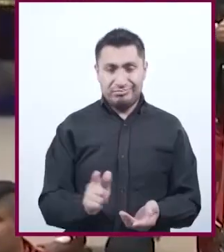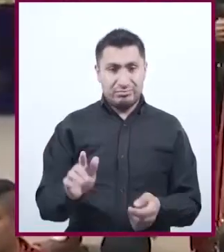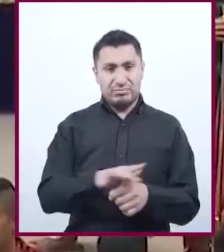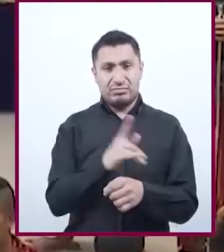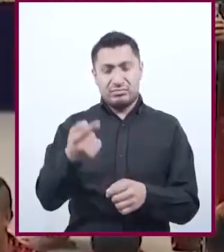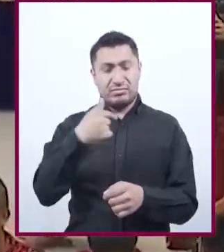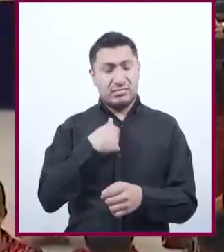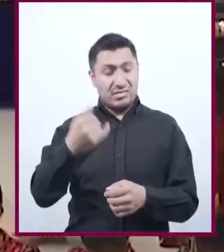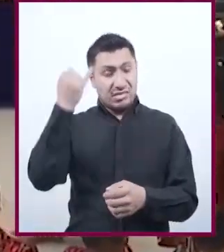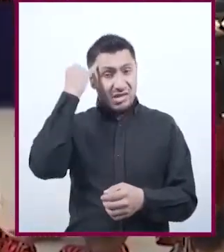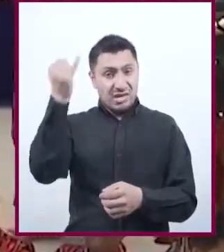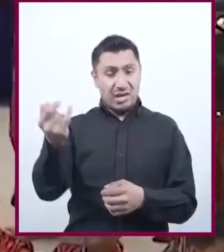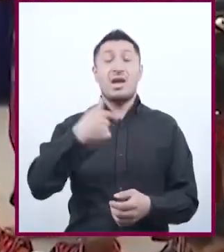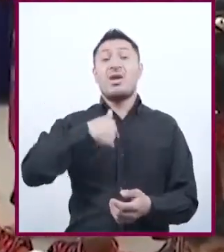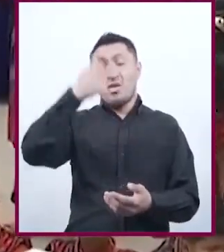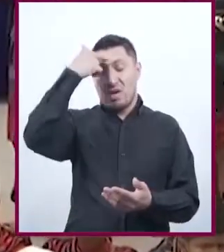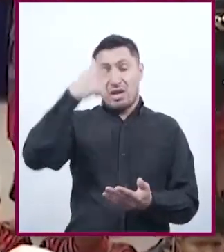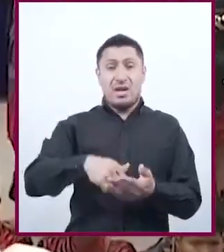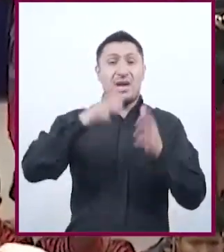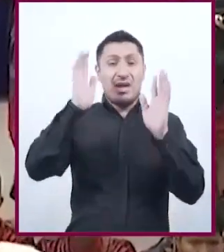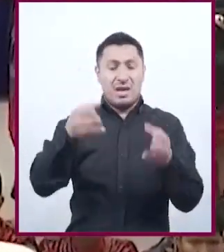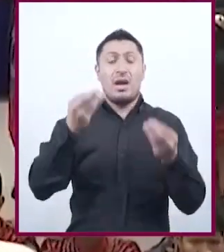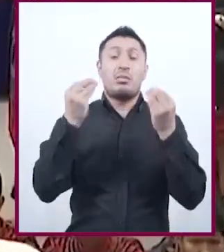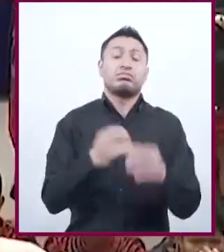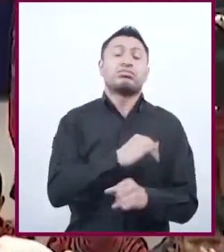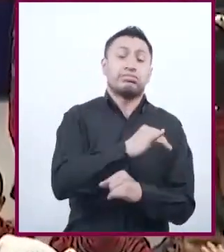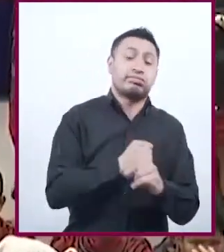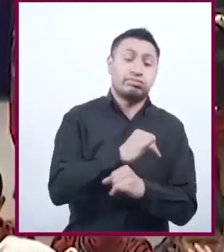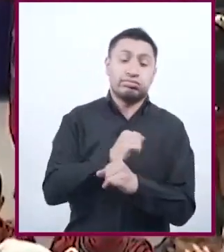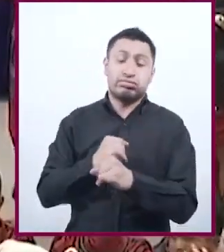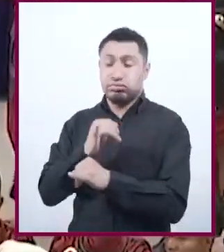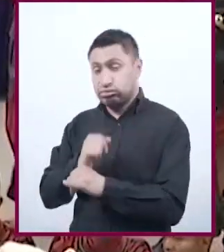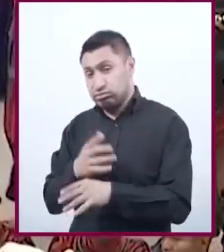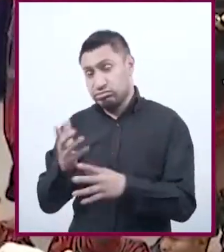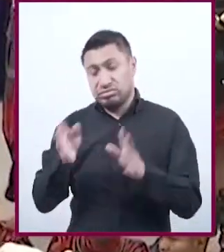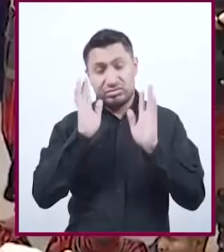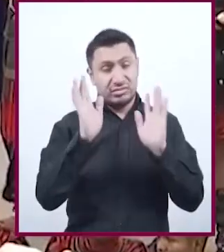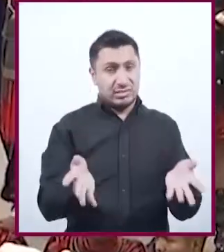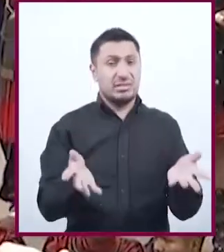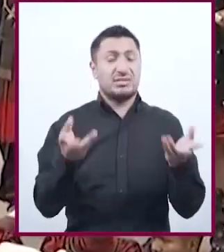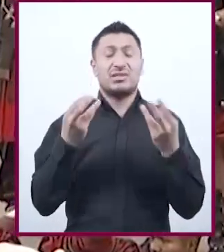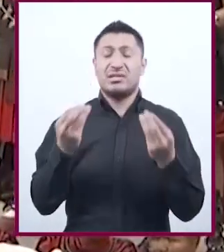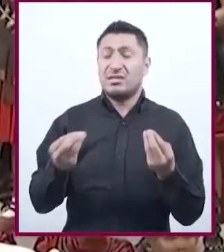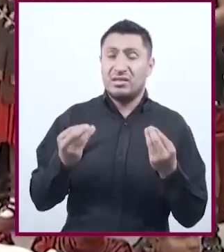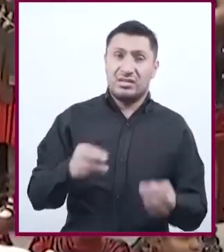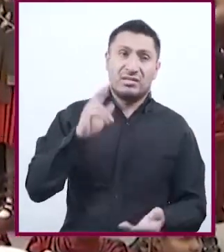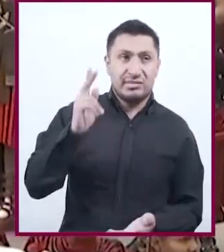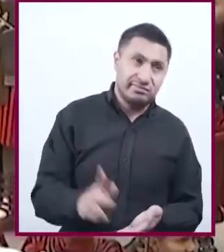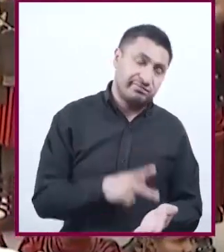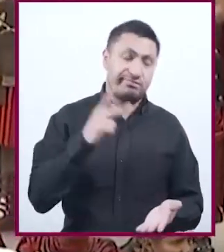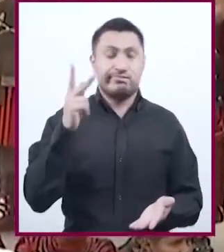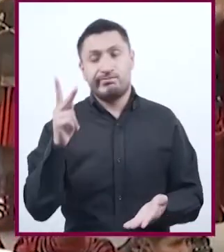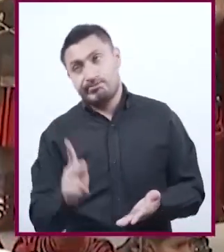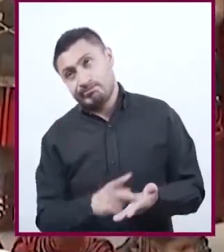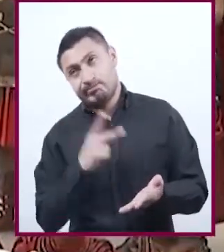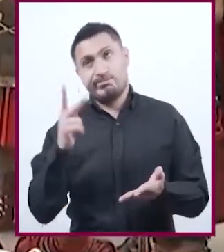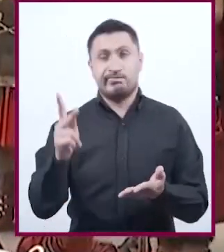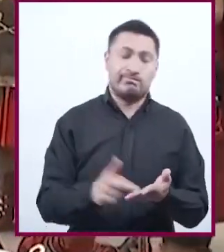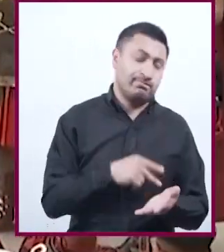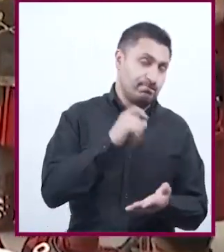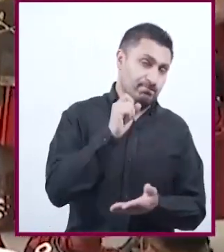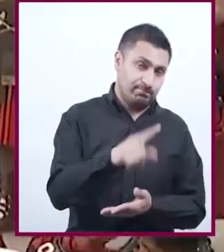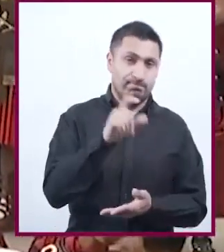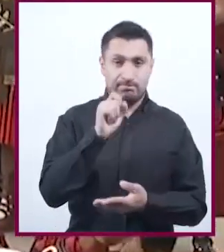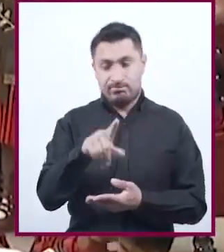muy estudiada, que era pues ya muy reiterativo el hecho de estudiar Semana Santa. Hay